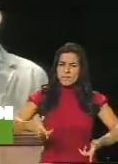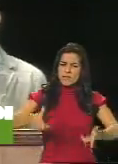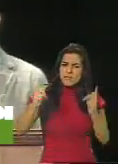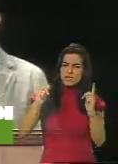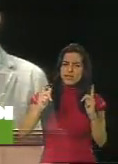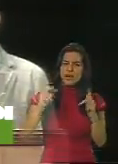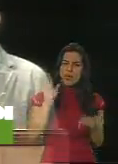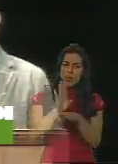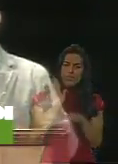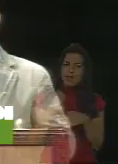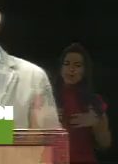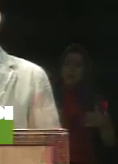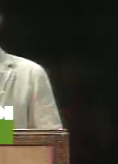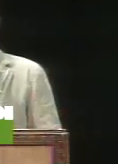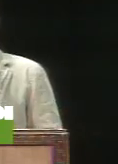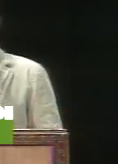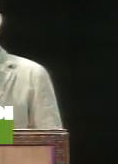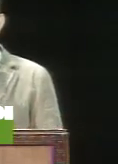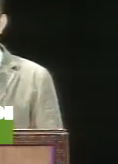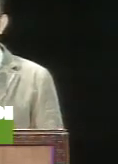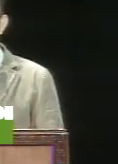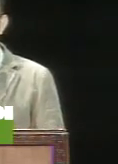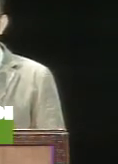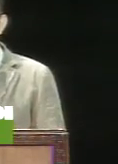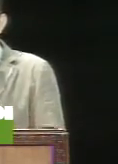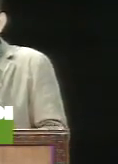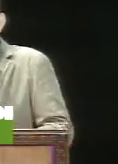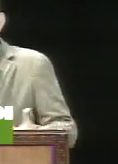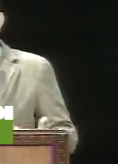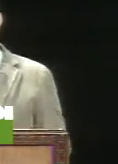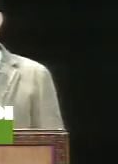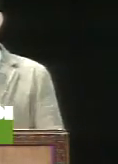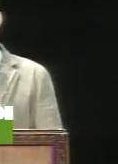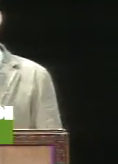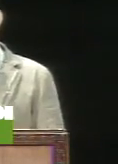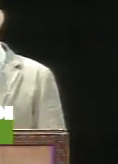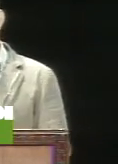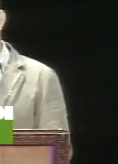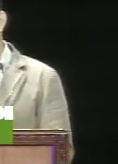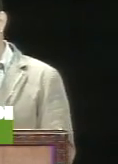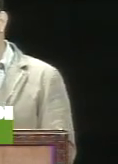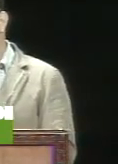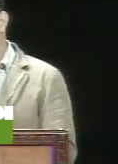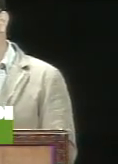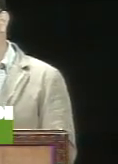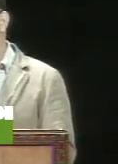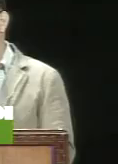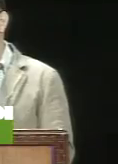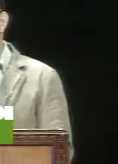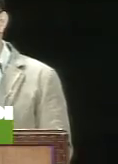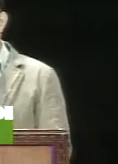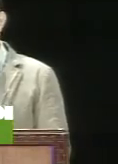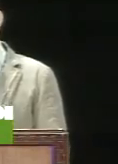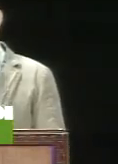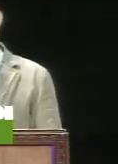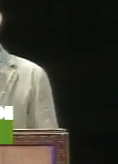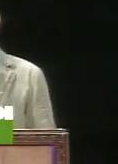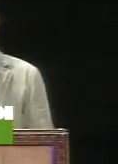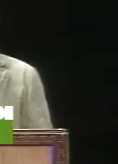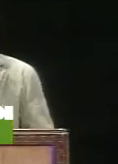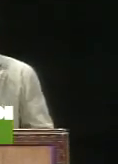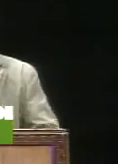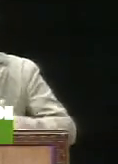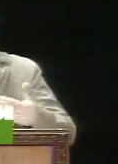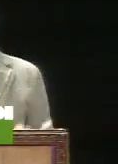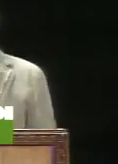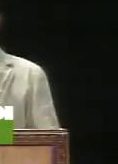guardar la salud y la vida del pueblo venezolano. Y en ese guardar la vida y la salud del pueblo venezolano, sin duda alguna